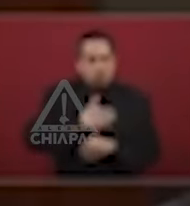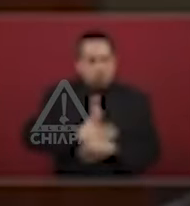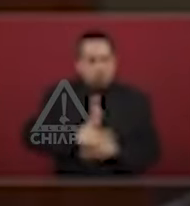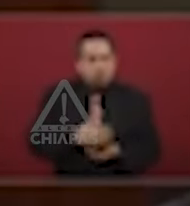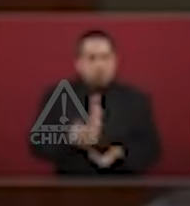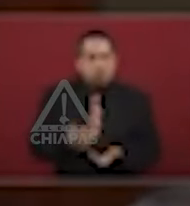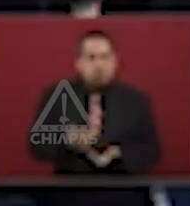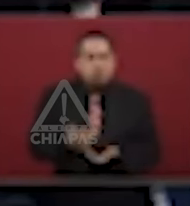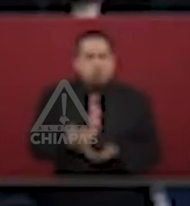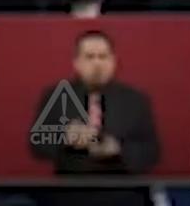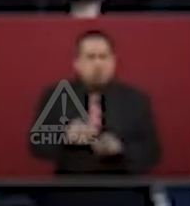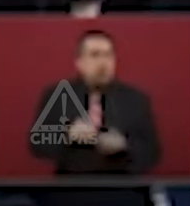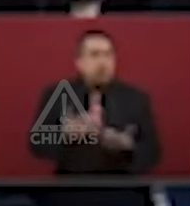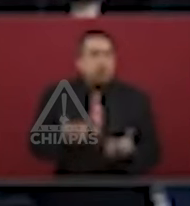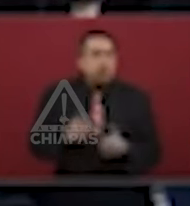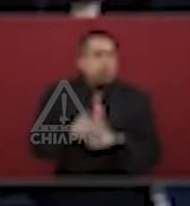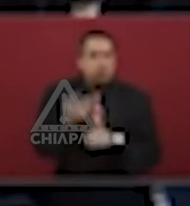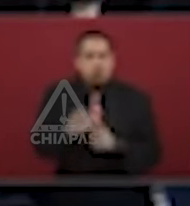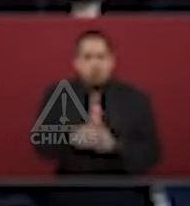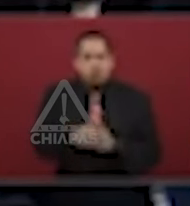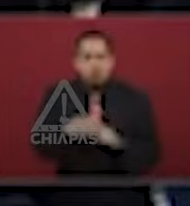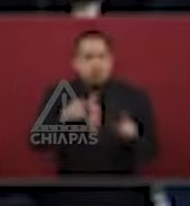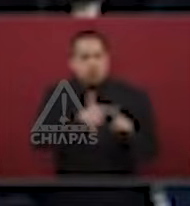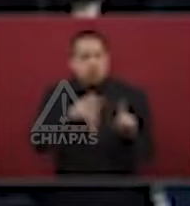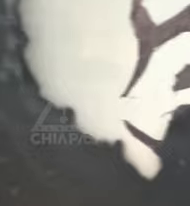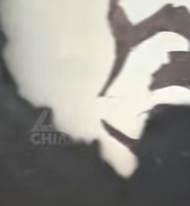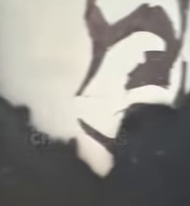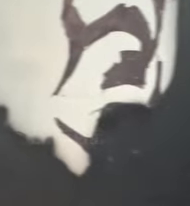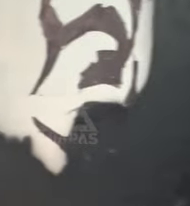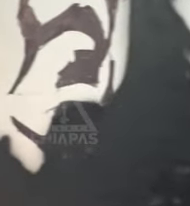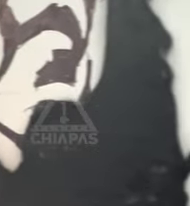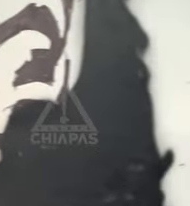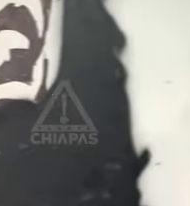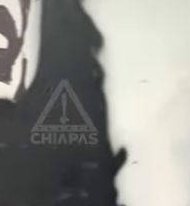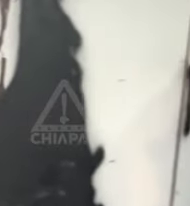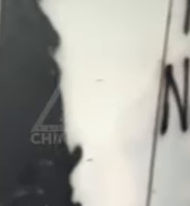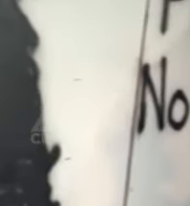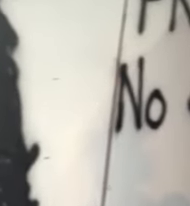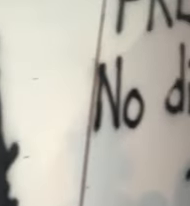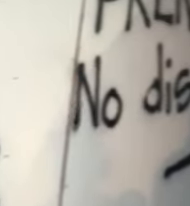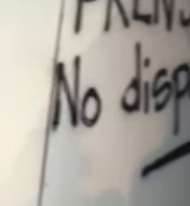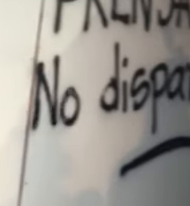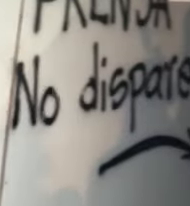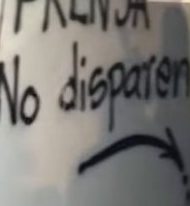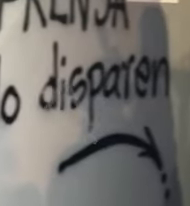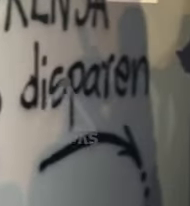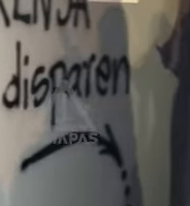su vida ante el presidente de mexico hoy ella está muerta